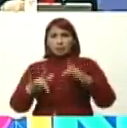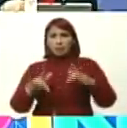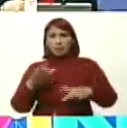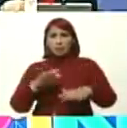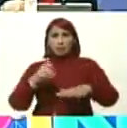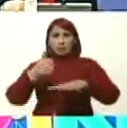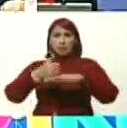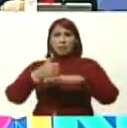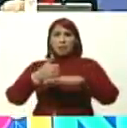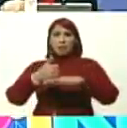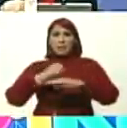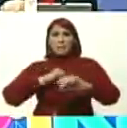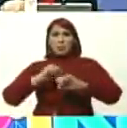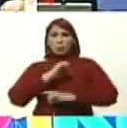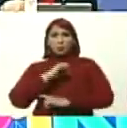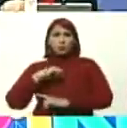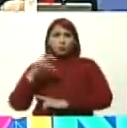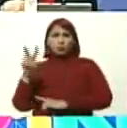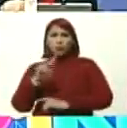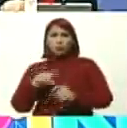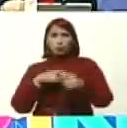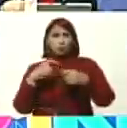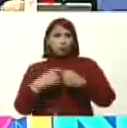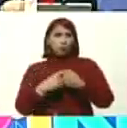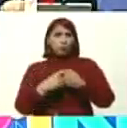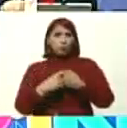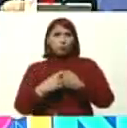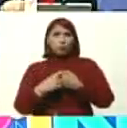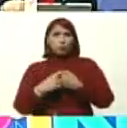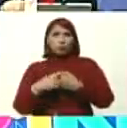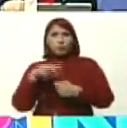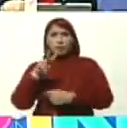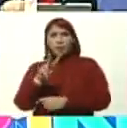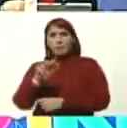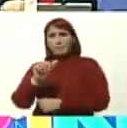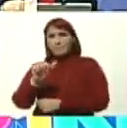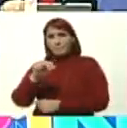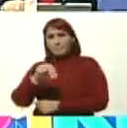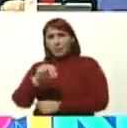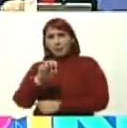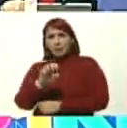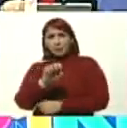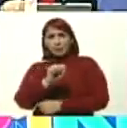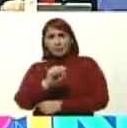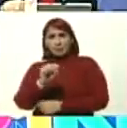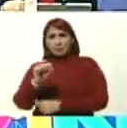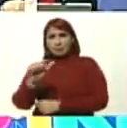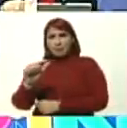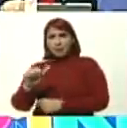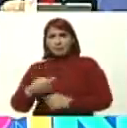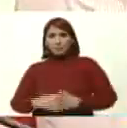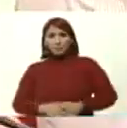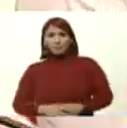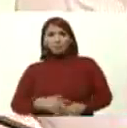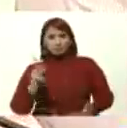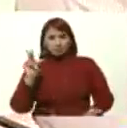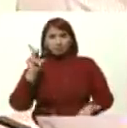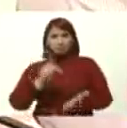del movimiento Somos Venezuela, del Gran Polo Patriótico, Vanessa Montero,